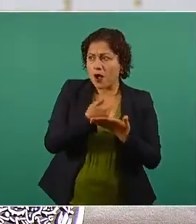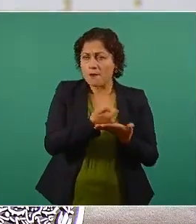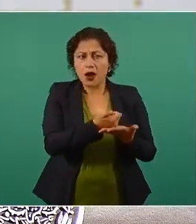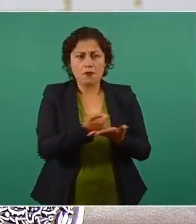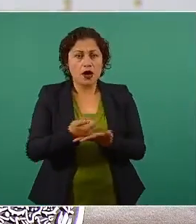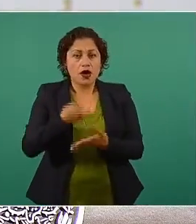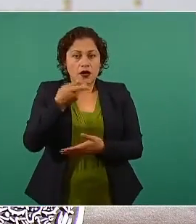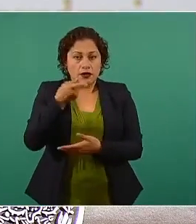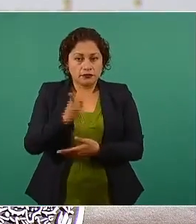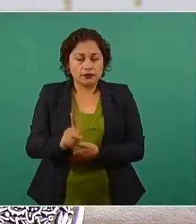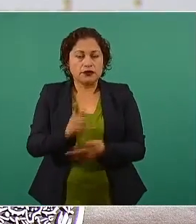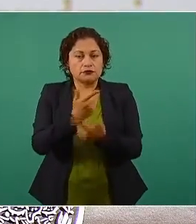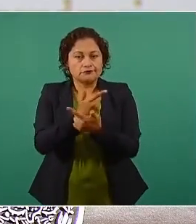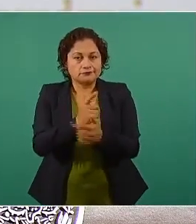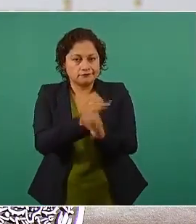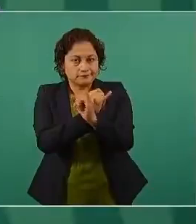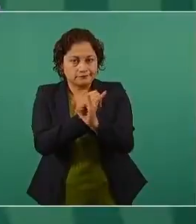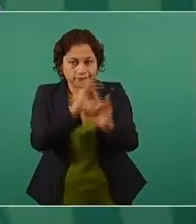de los países,